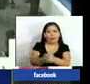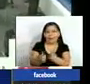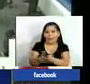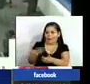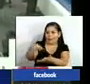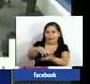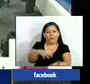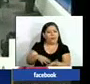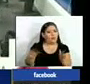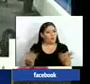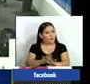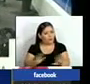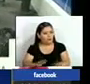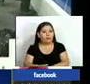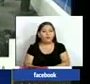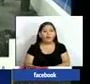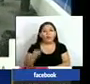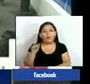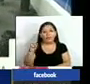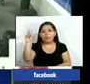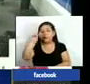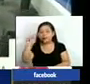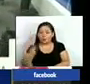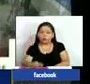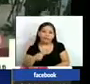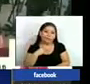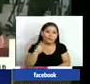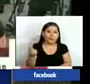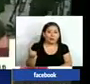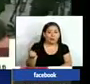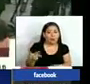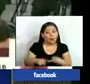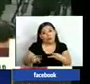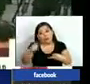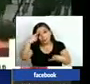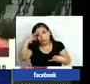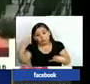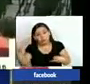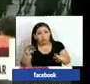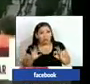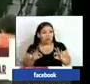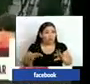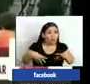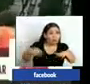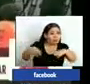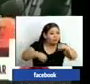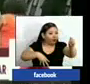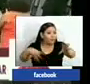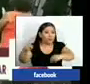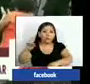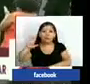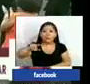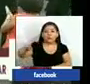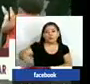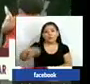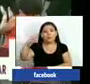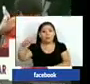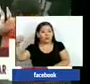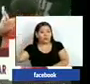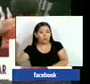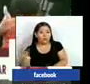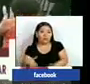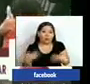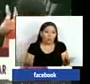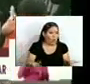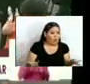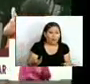población en general. Venezuela pasa por una crisis económica y política que ha llevado a la salida del país de unos 5 millones de personas en medio de una escasez